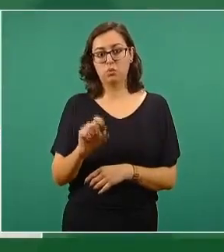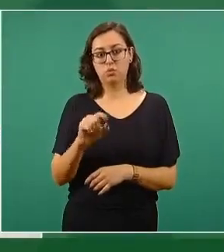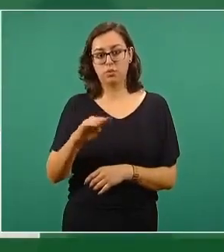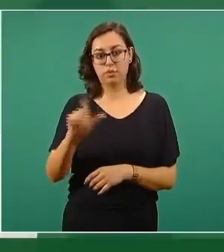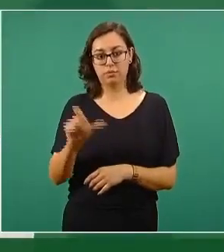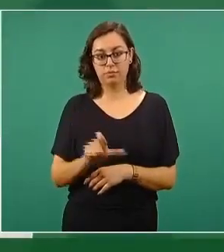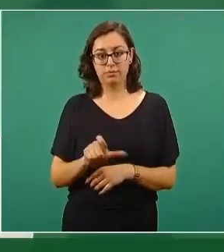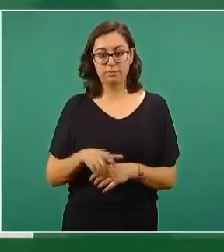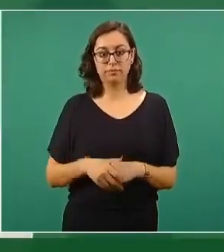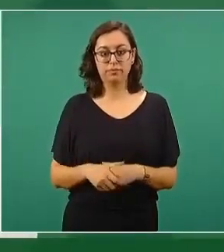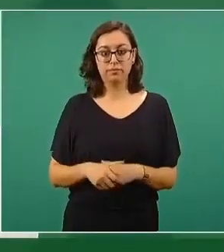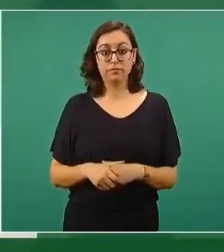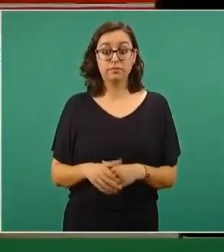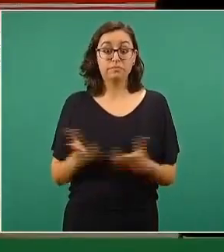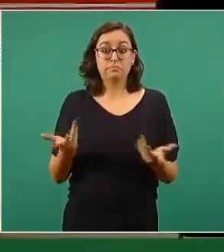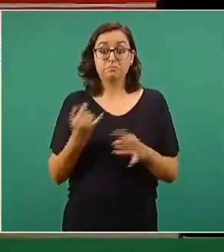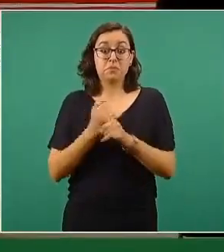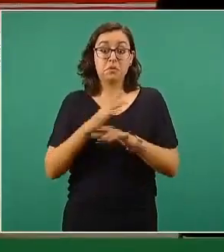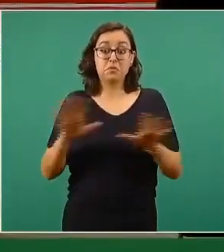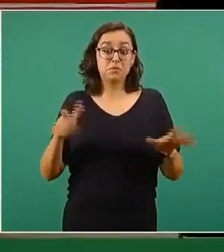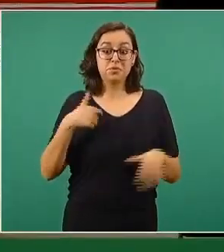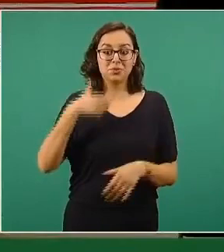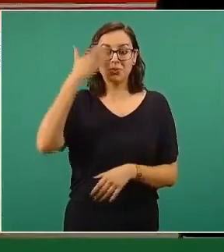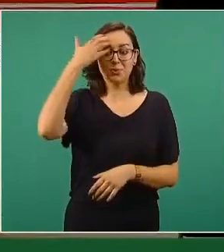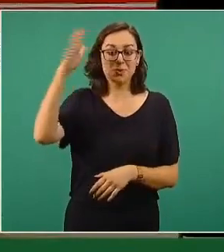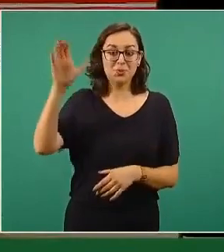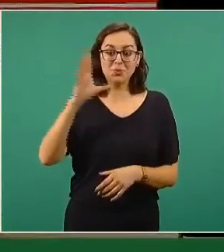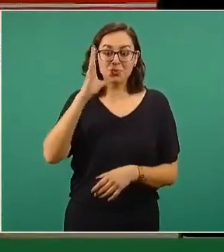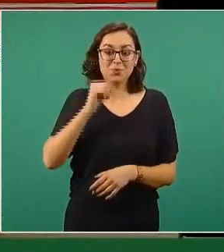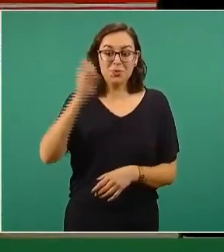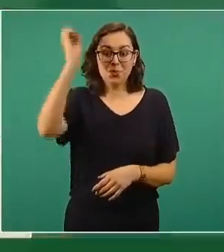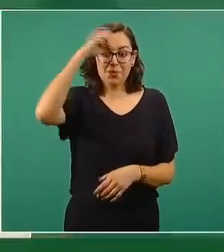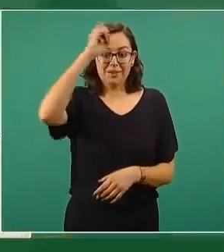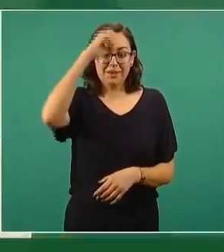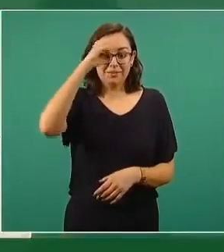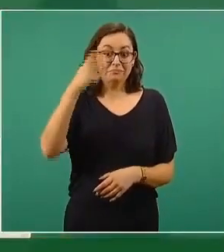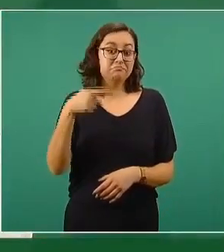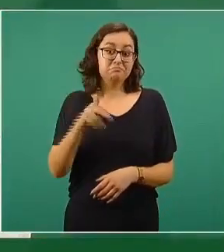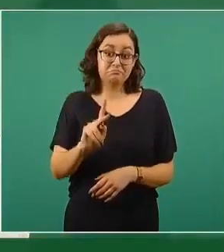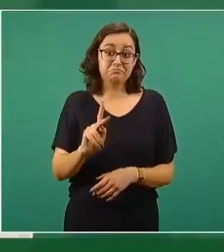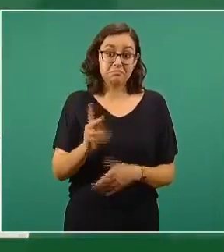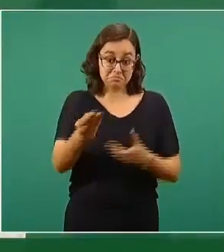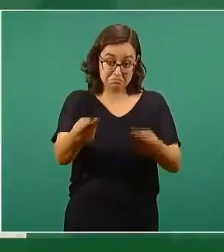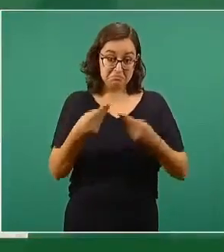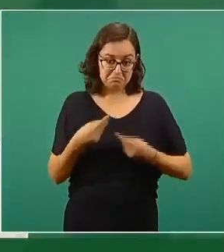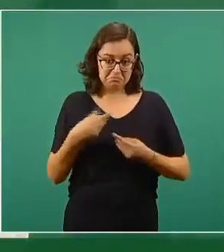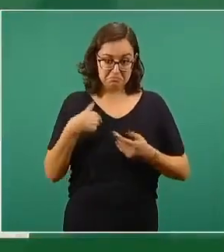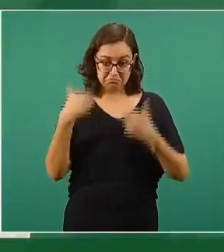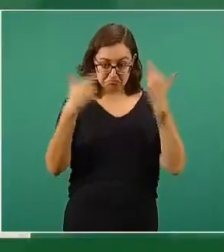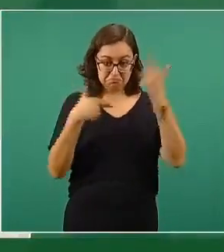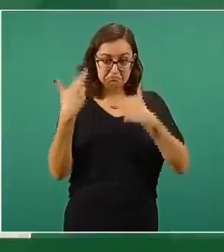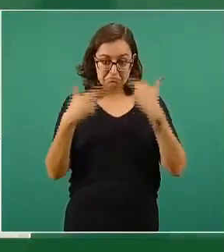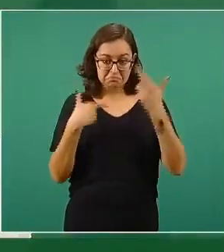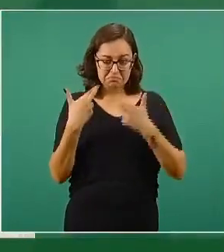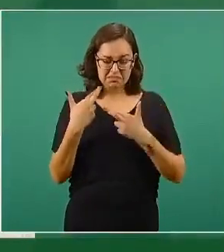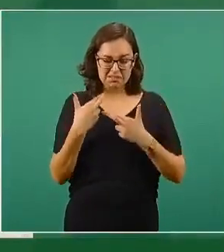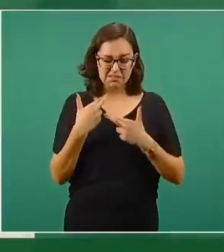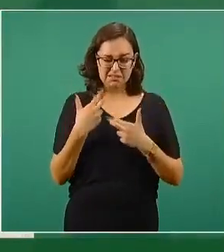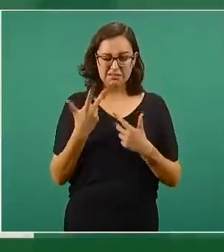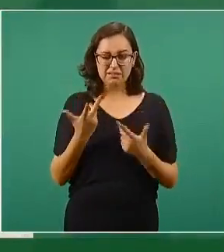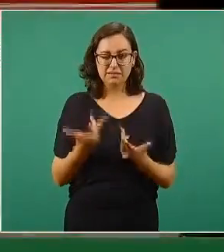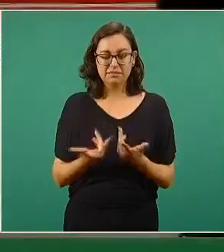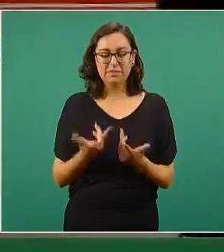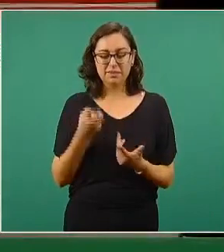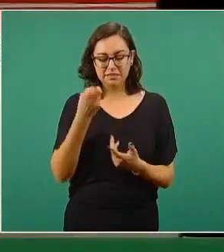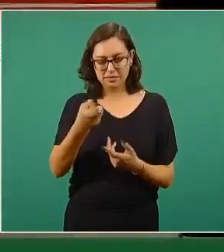coronavirus.salud.gov.mx. Sobre el informe, pues no lo conozco, no puedo poner sobre lo que no conozco, pero páseme el dato y lo buscamos, nos dará mucho